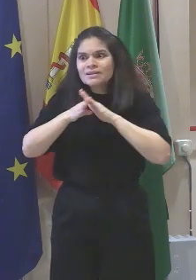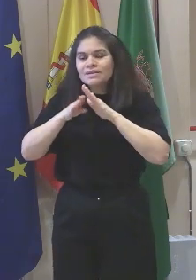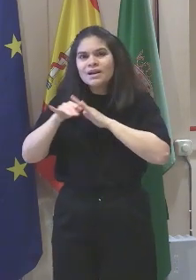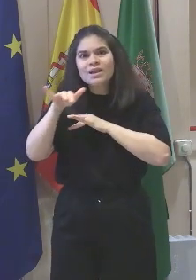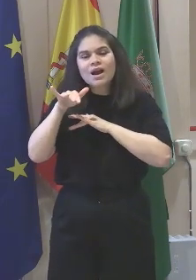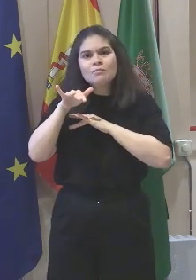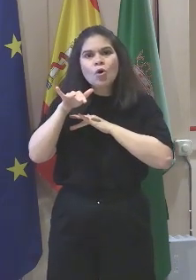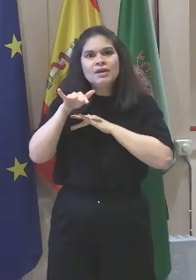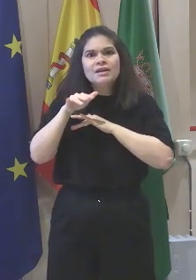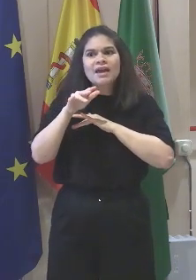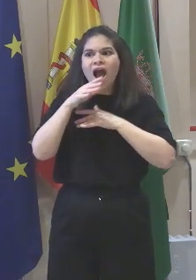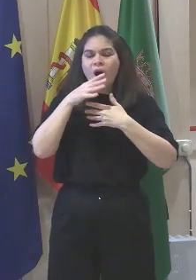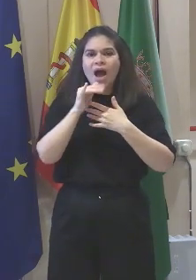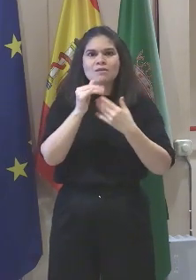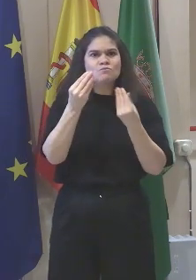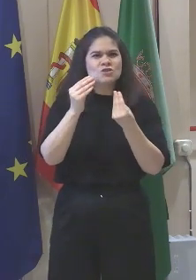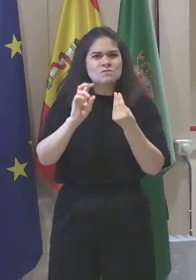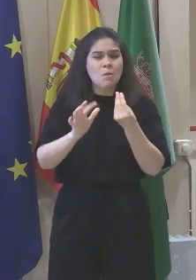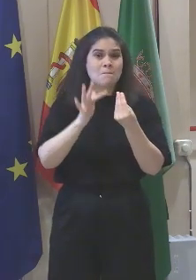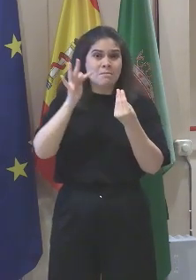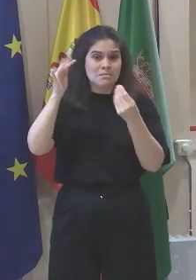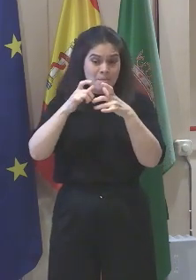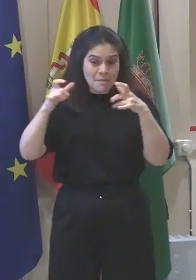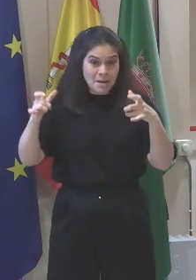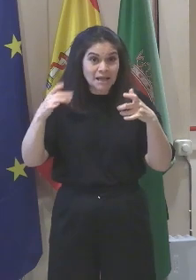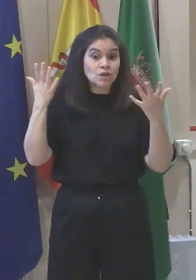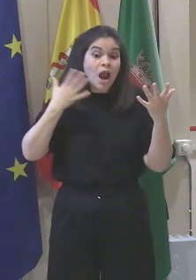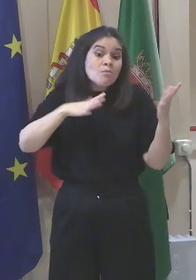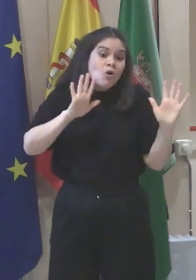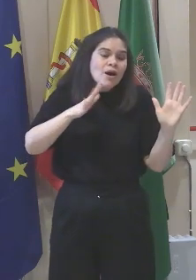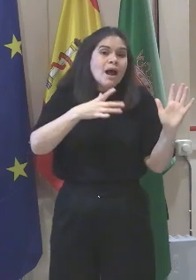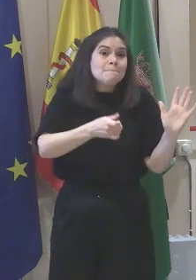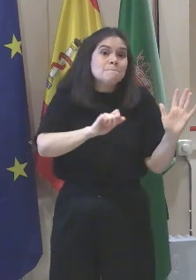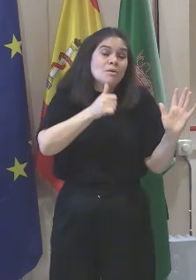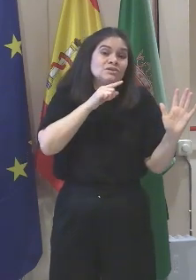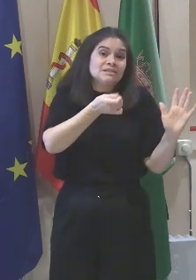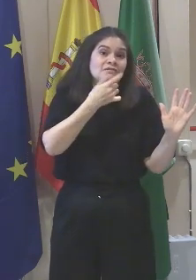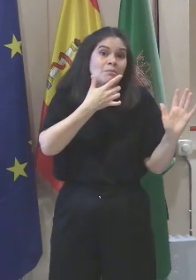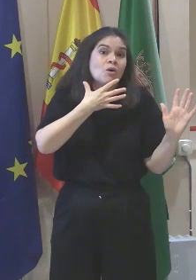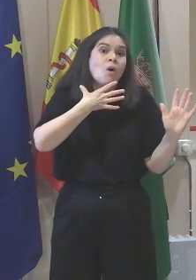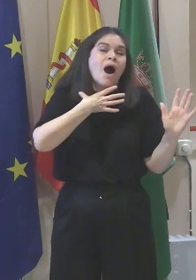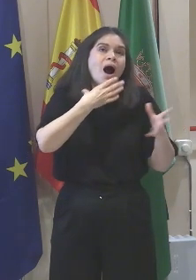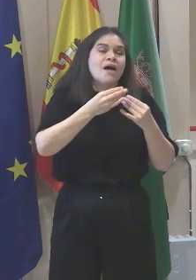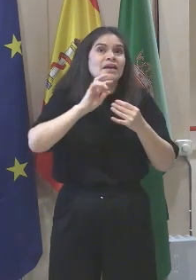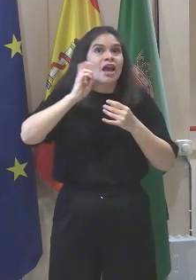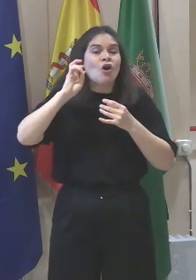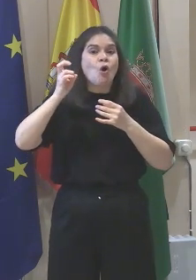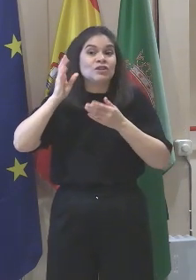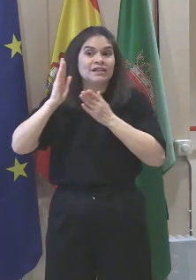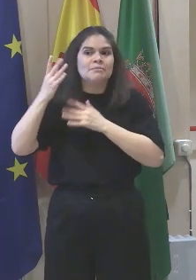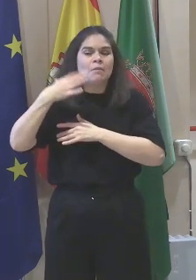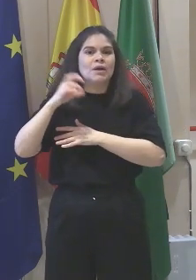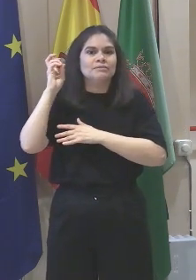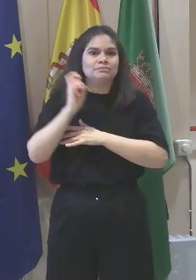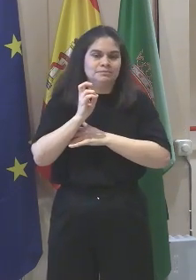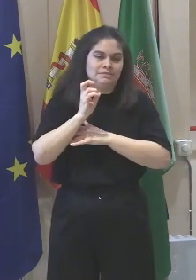llegado muchísimos más. Por lo tanto, a lo mejor la aprobación de este fármaco hace que muchas otras terapias puedan llegar a